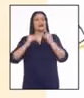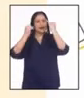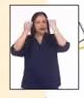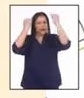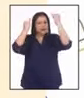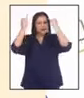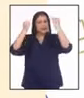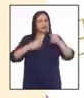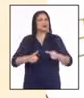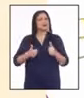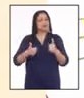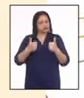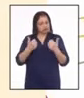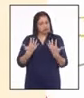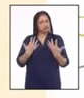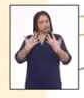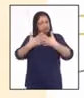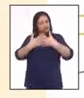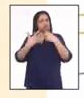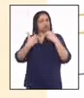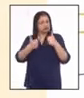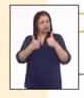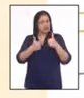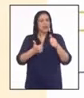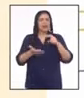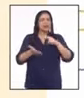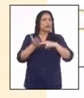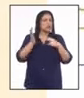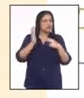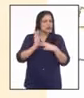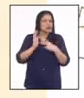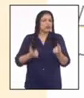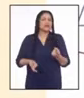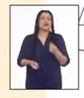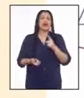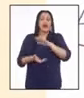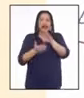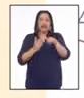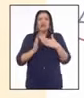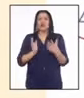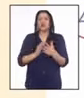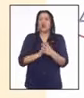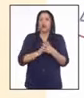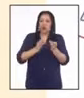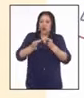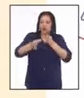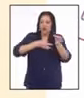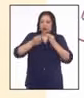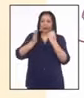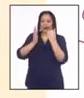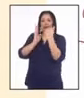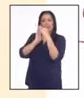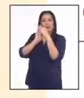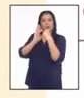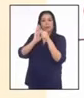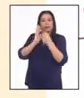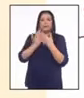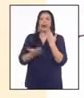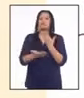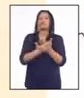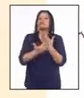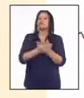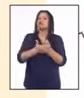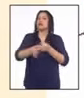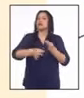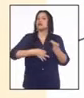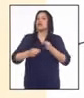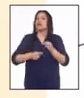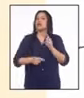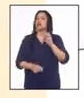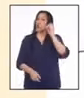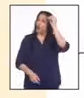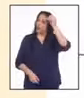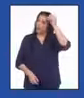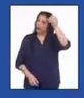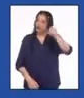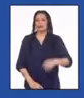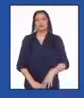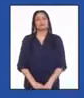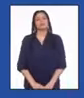de forma coherente, es decir, si los argumentos que presentarán sustentan la postura.